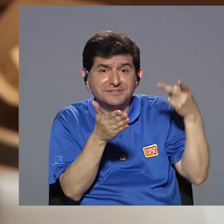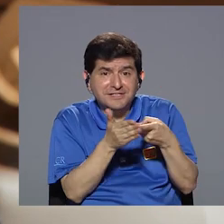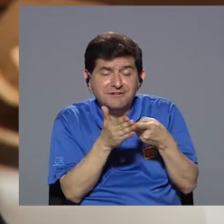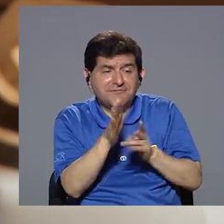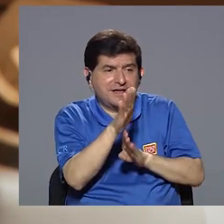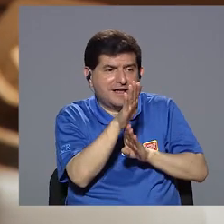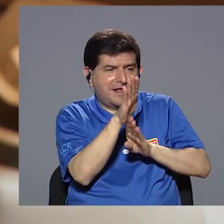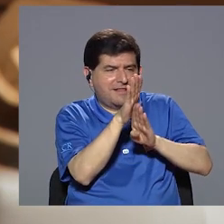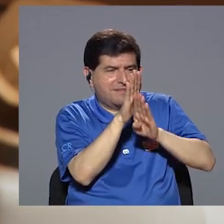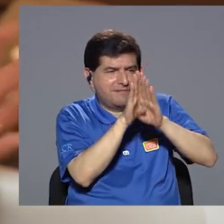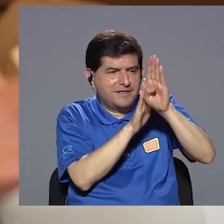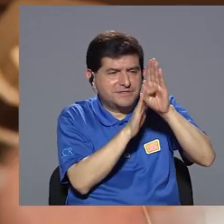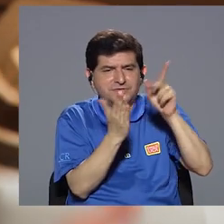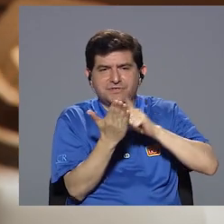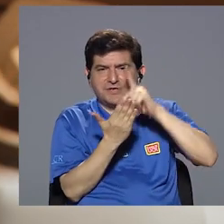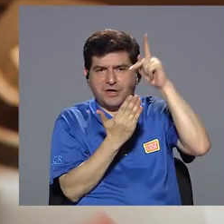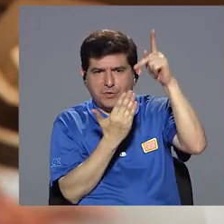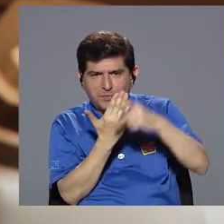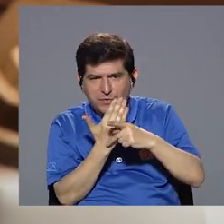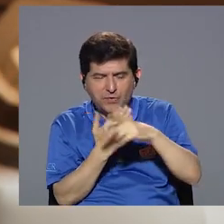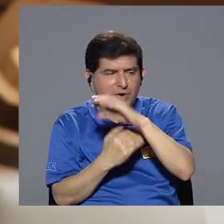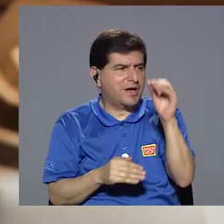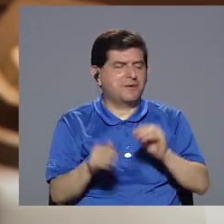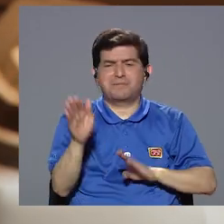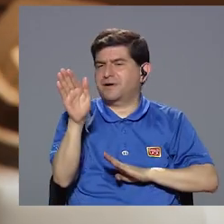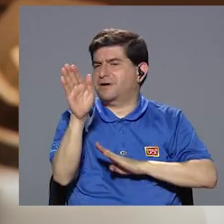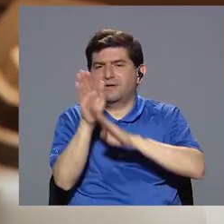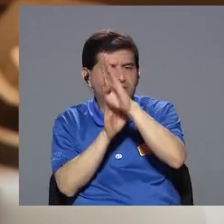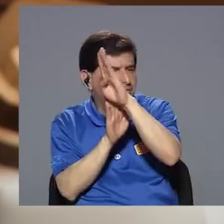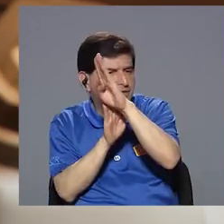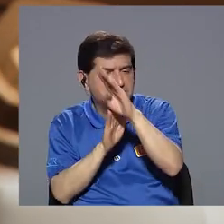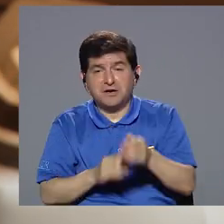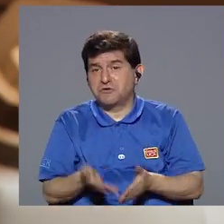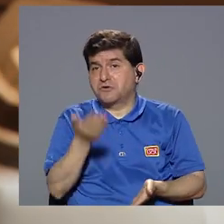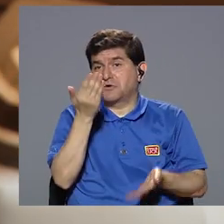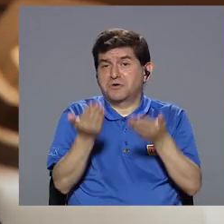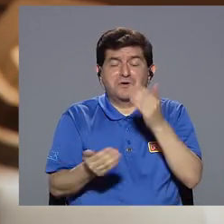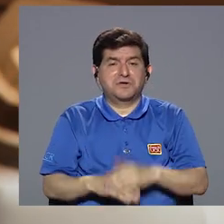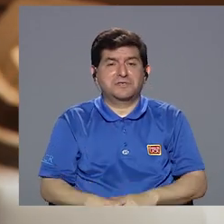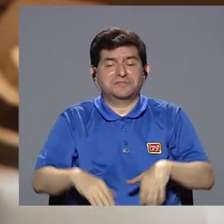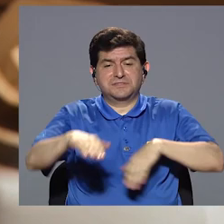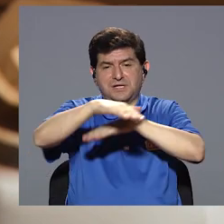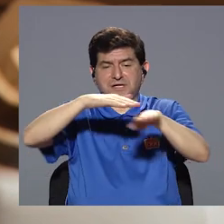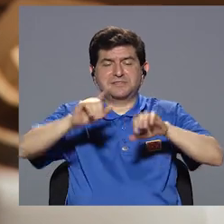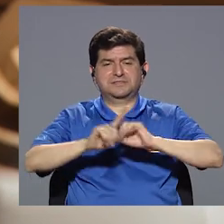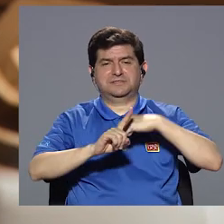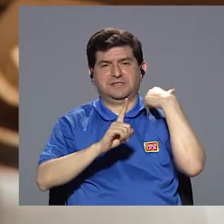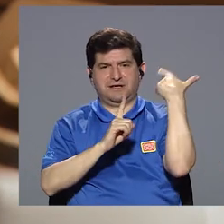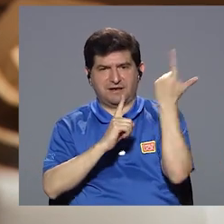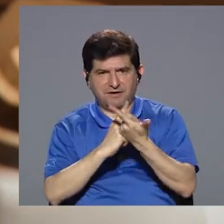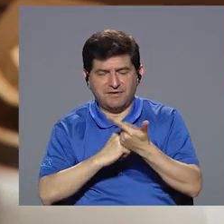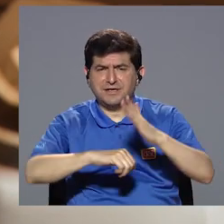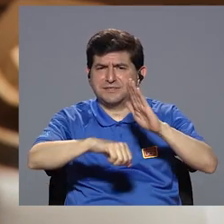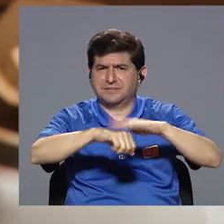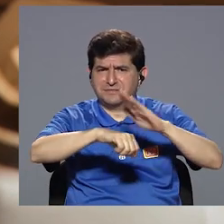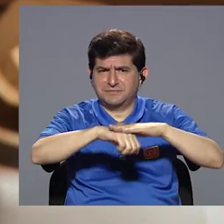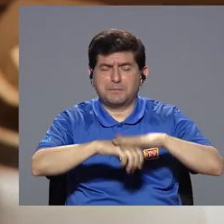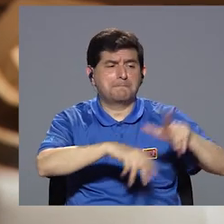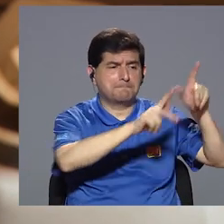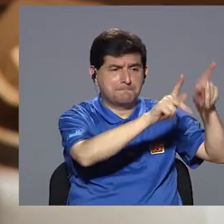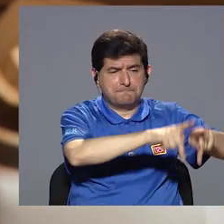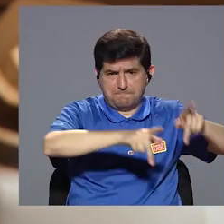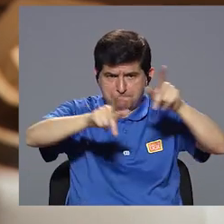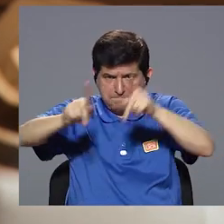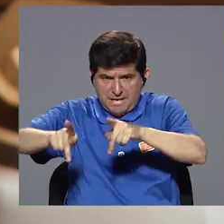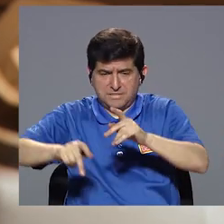al desarrollo de programas o al desarrollo podemos llamarlo de plataformas sociales que permitan que